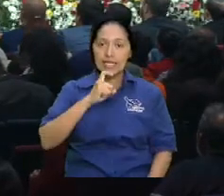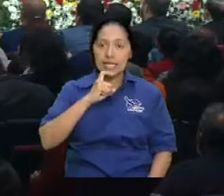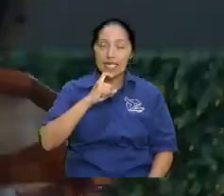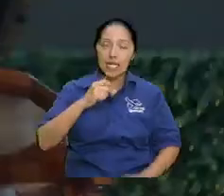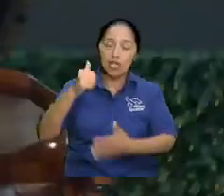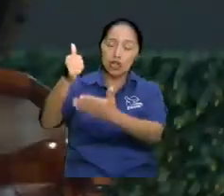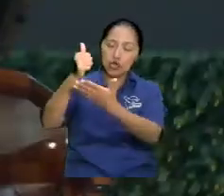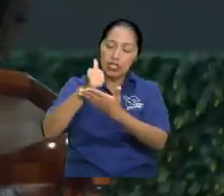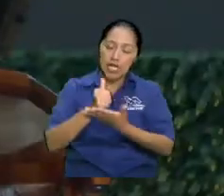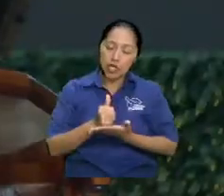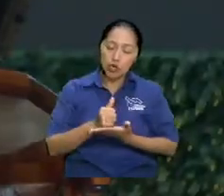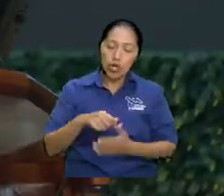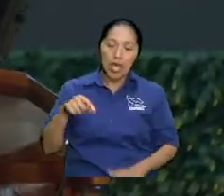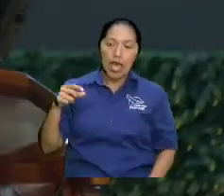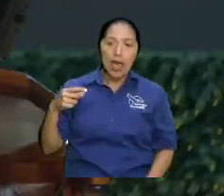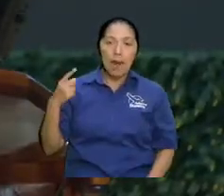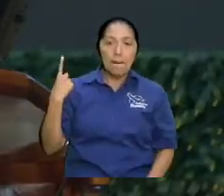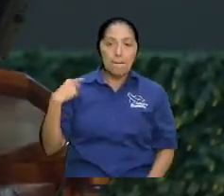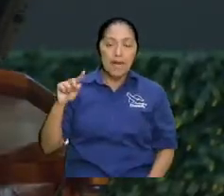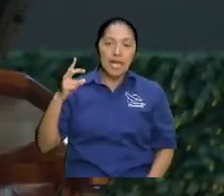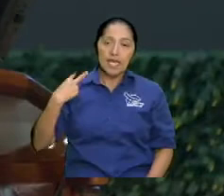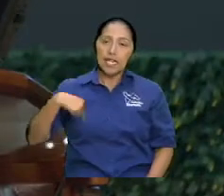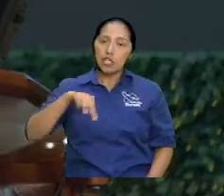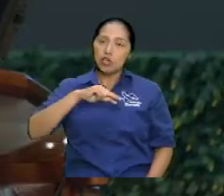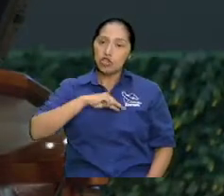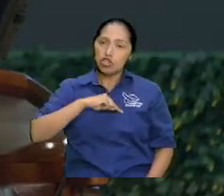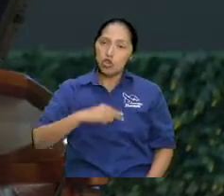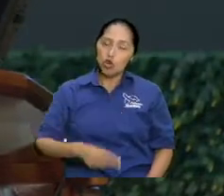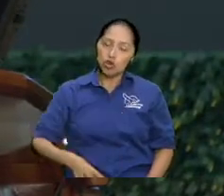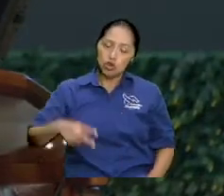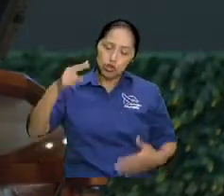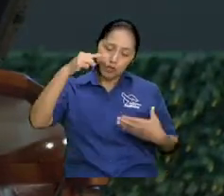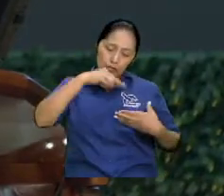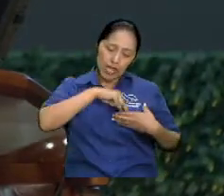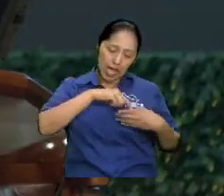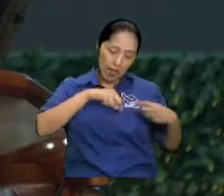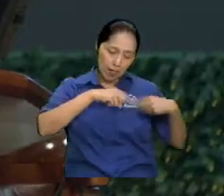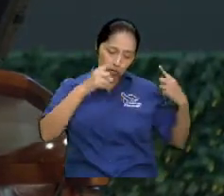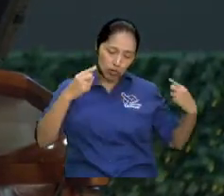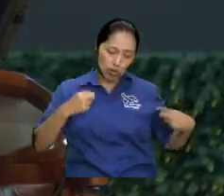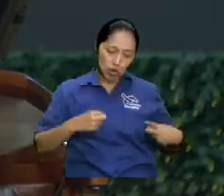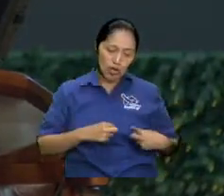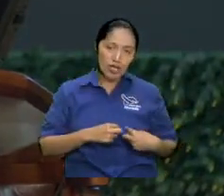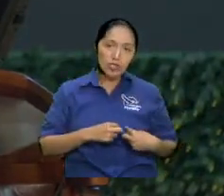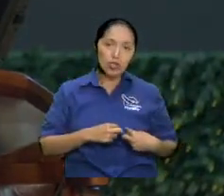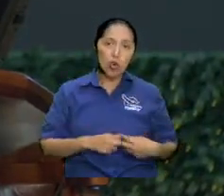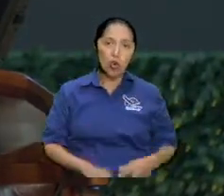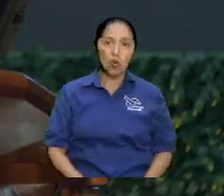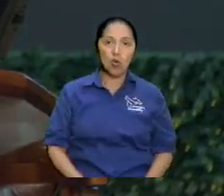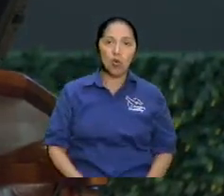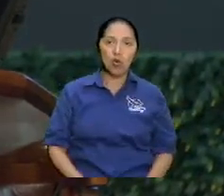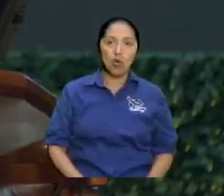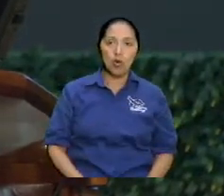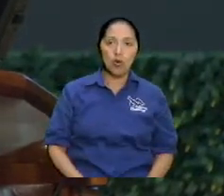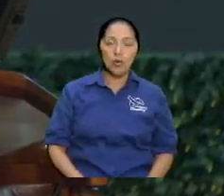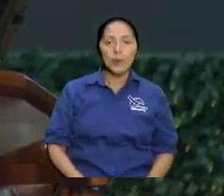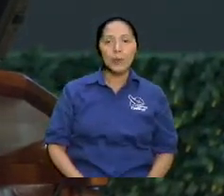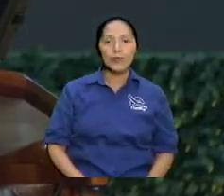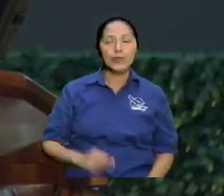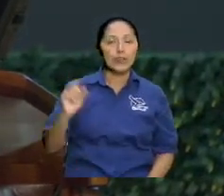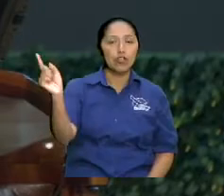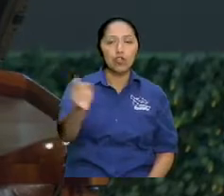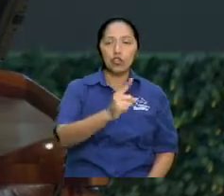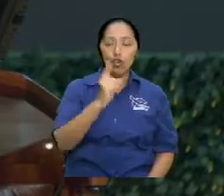lo voy a quitar, lo voy a extirpar, ayúdame porque yo solito no puedo hacerlo, pero todo lo puedo en Cristo que me